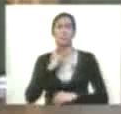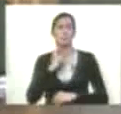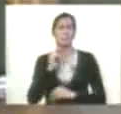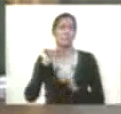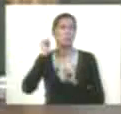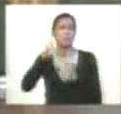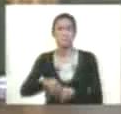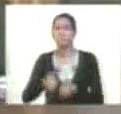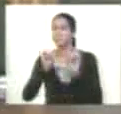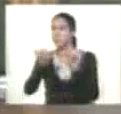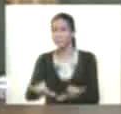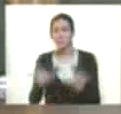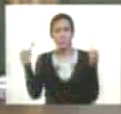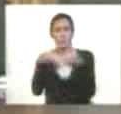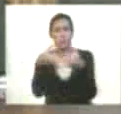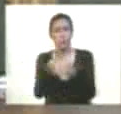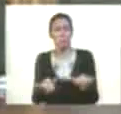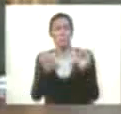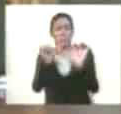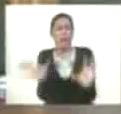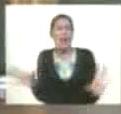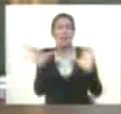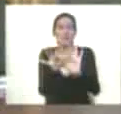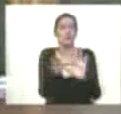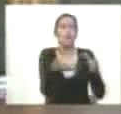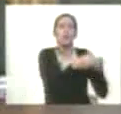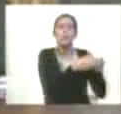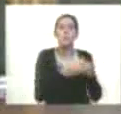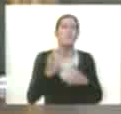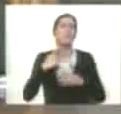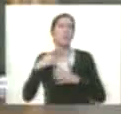y de los grupúsculos. Es la alianza, por eso